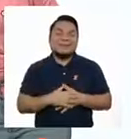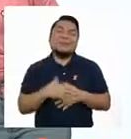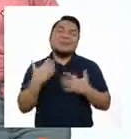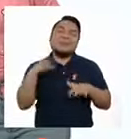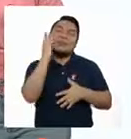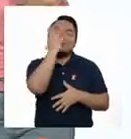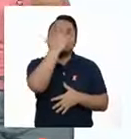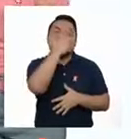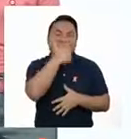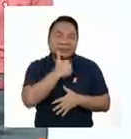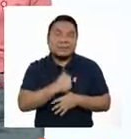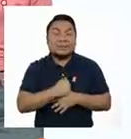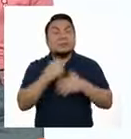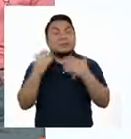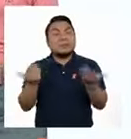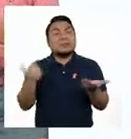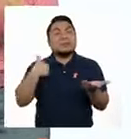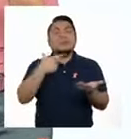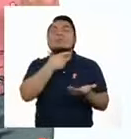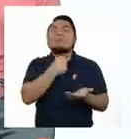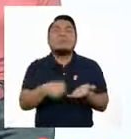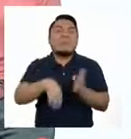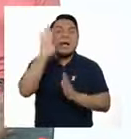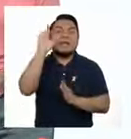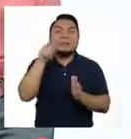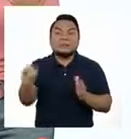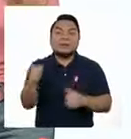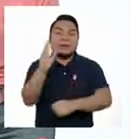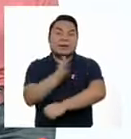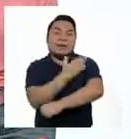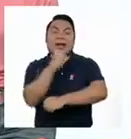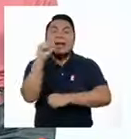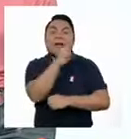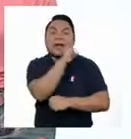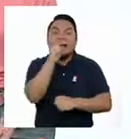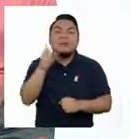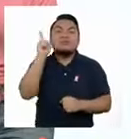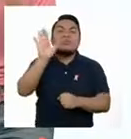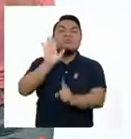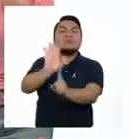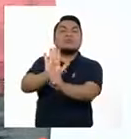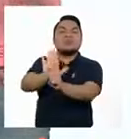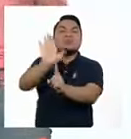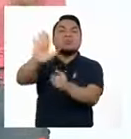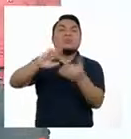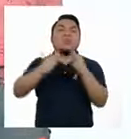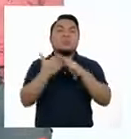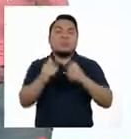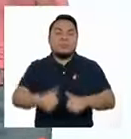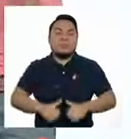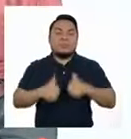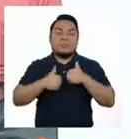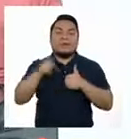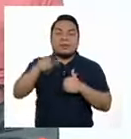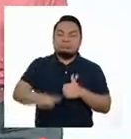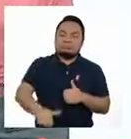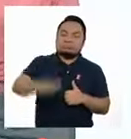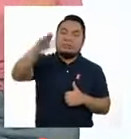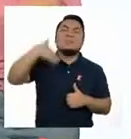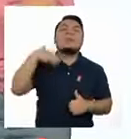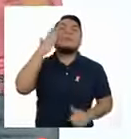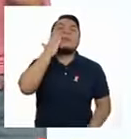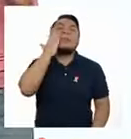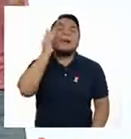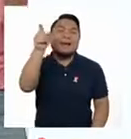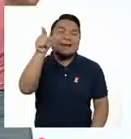tan bonita! Y lo que más me gusta es que la canción es tradicional de la comunidad donde creció mi mamá.